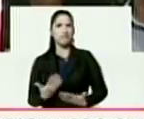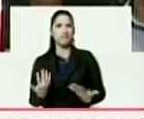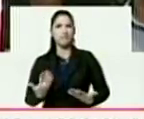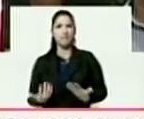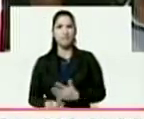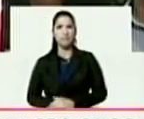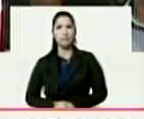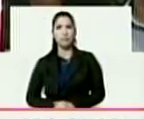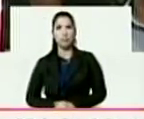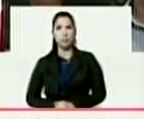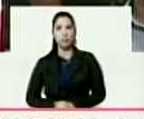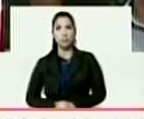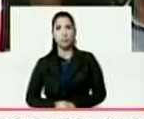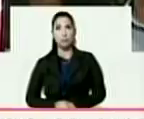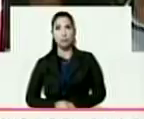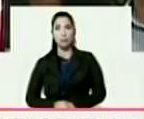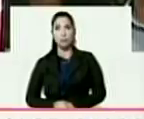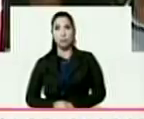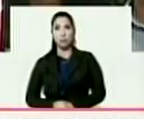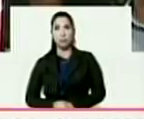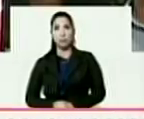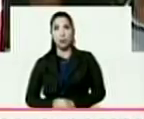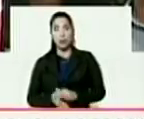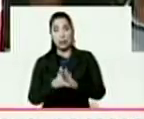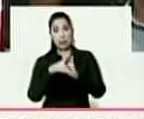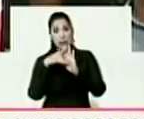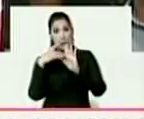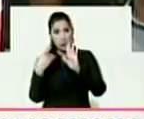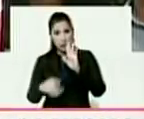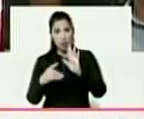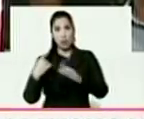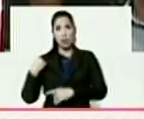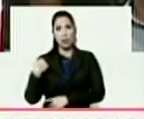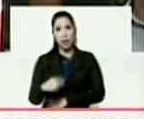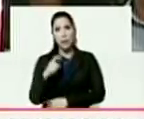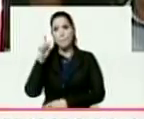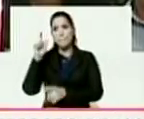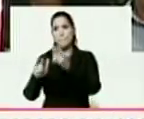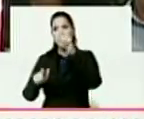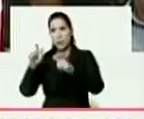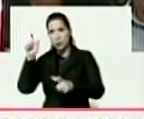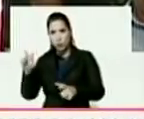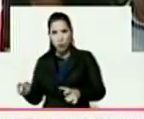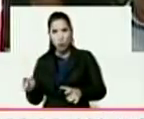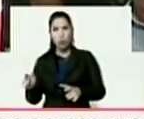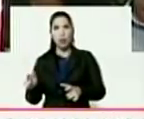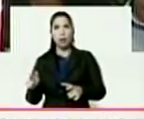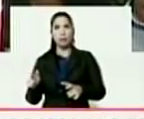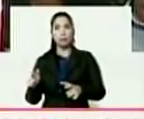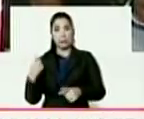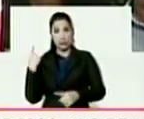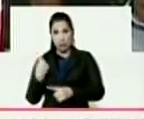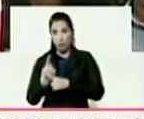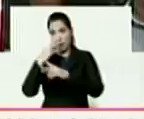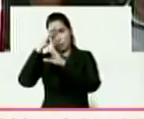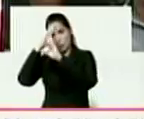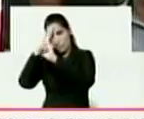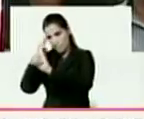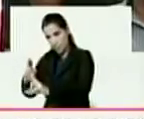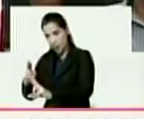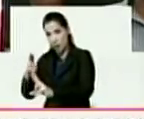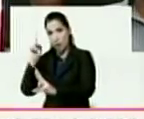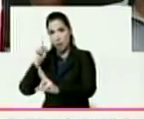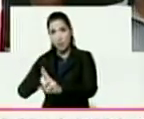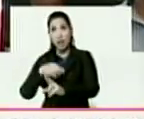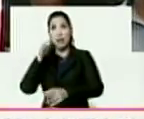que la el derecho que tienen las personas a vivir en paz ser respetado y la